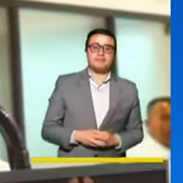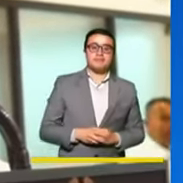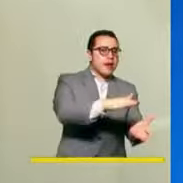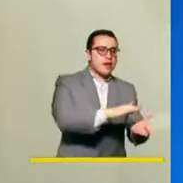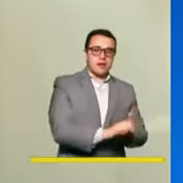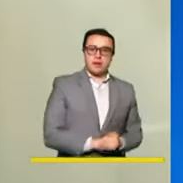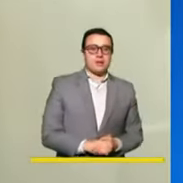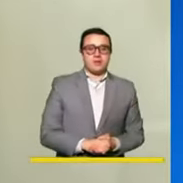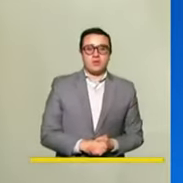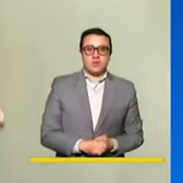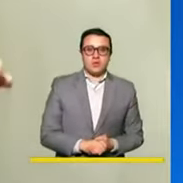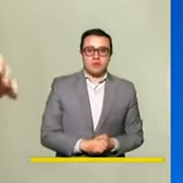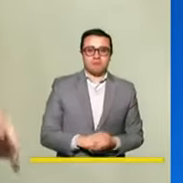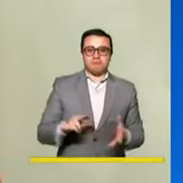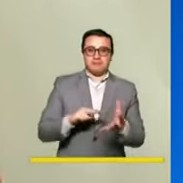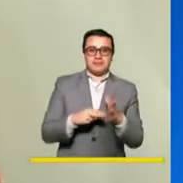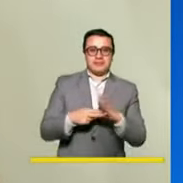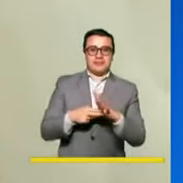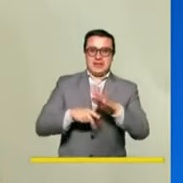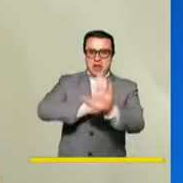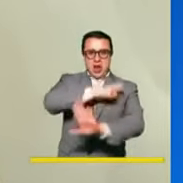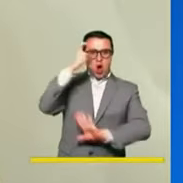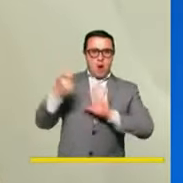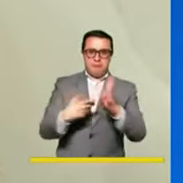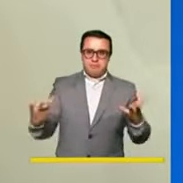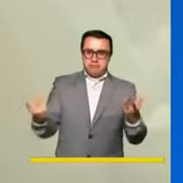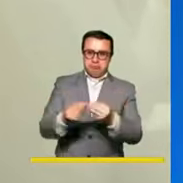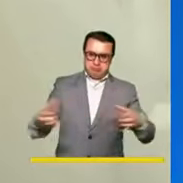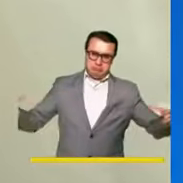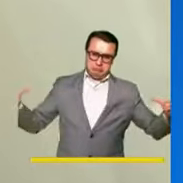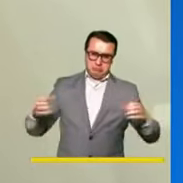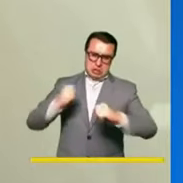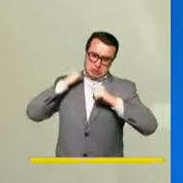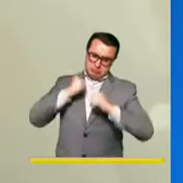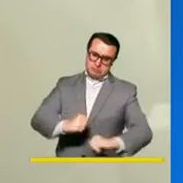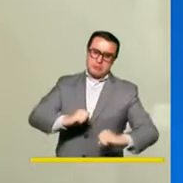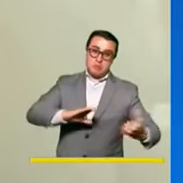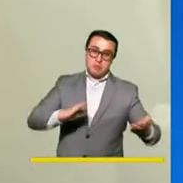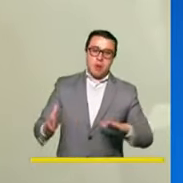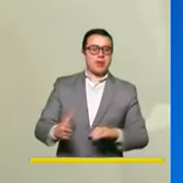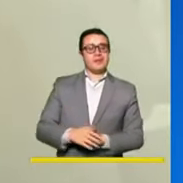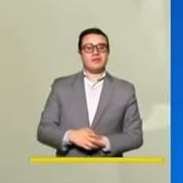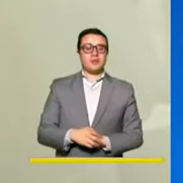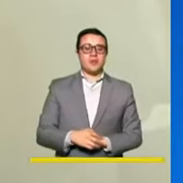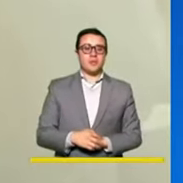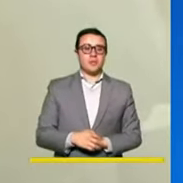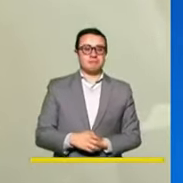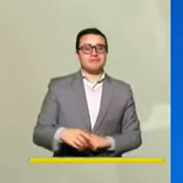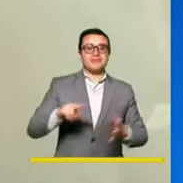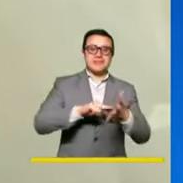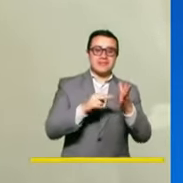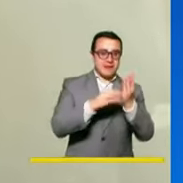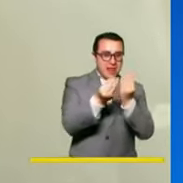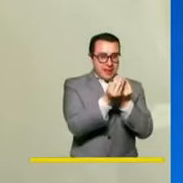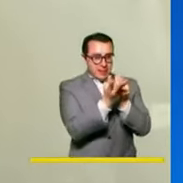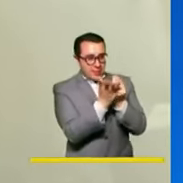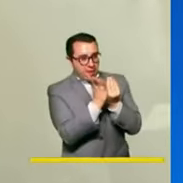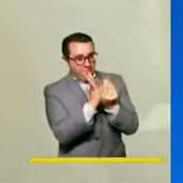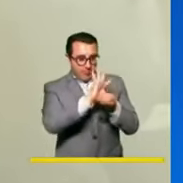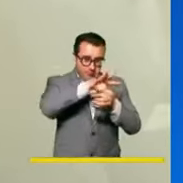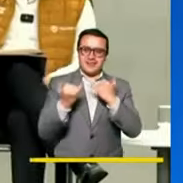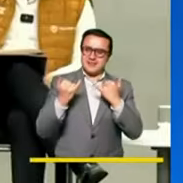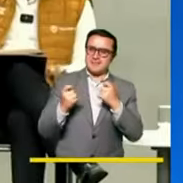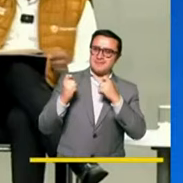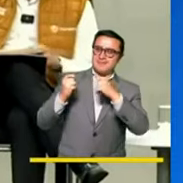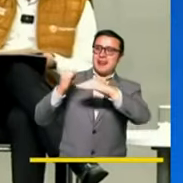por el camino de hacer esa elección entonces Si yo fuera asesor de los señores de la oposición tendría los caminos abiertos un poco